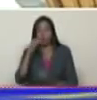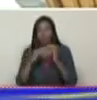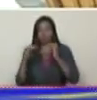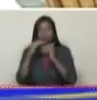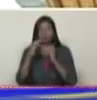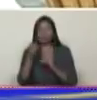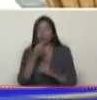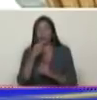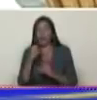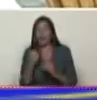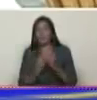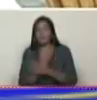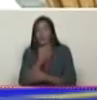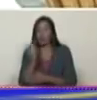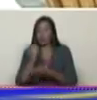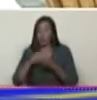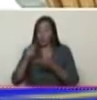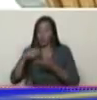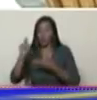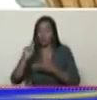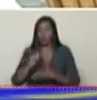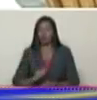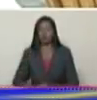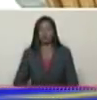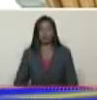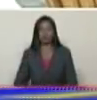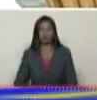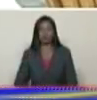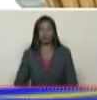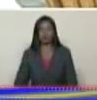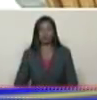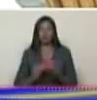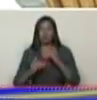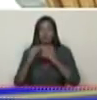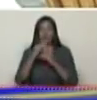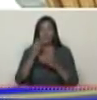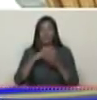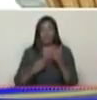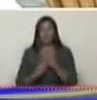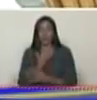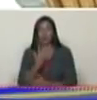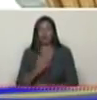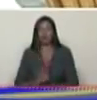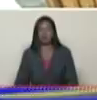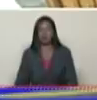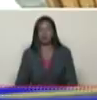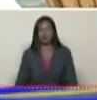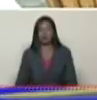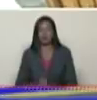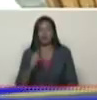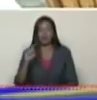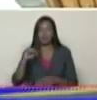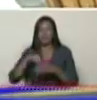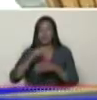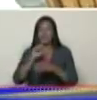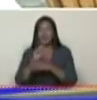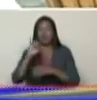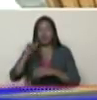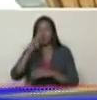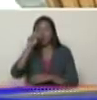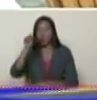mayo. Anótenlo, anótenlo. Va a ser superior a mayo. Y el primero de junio arrancamos